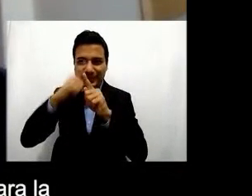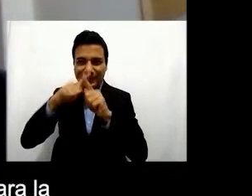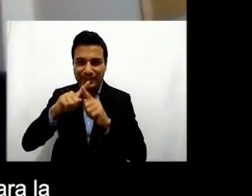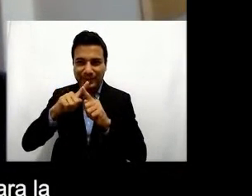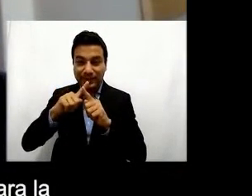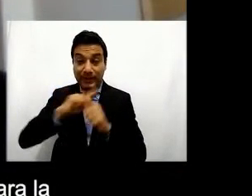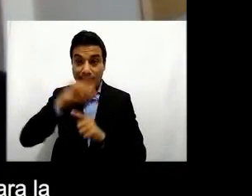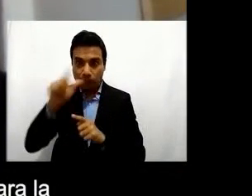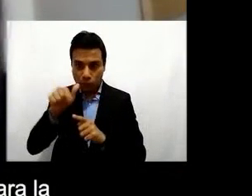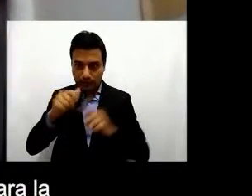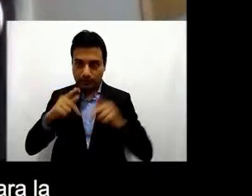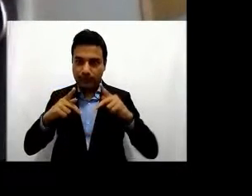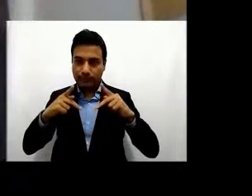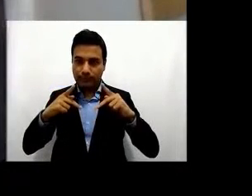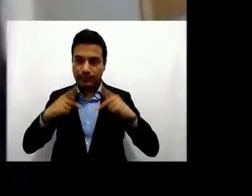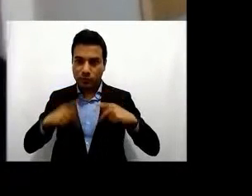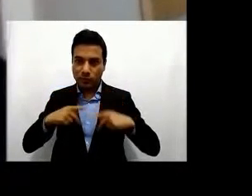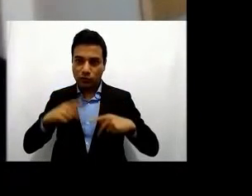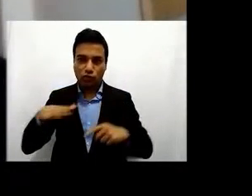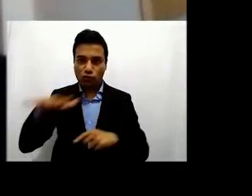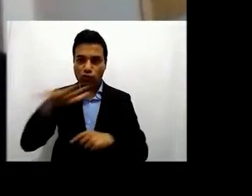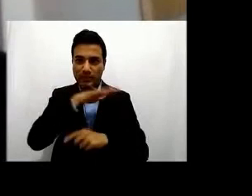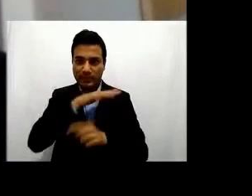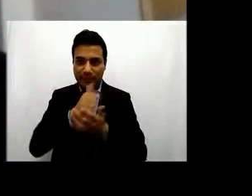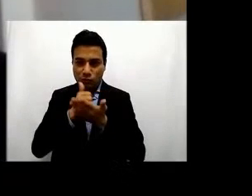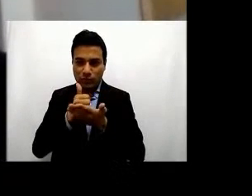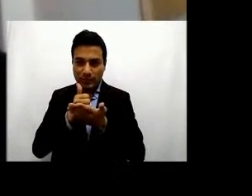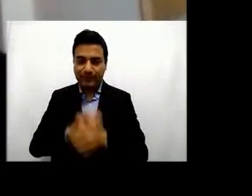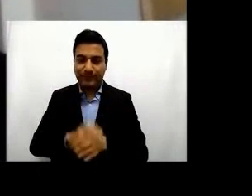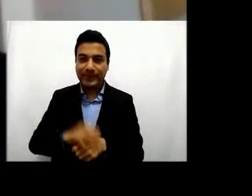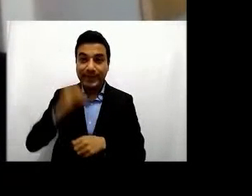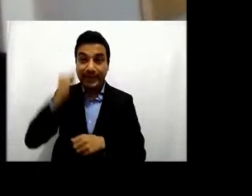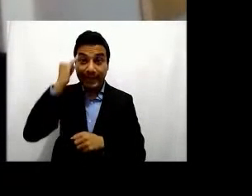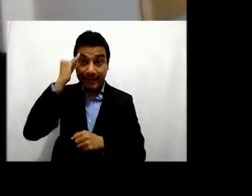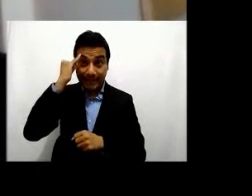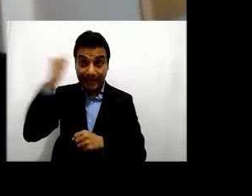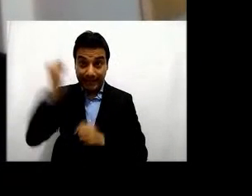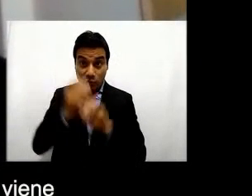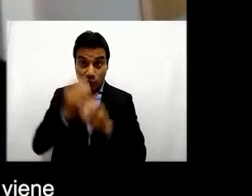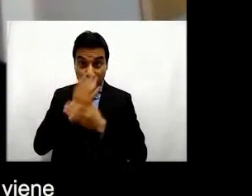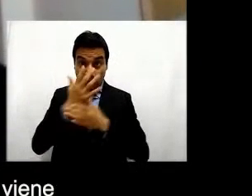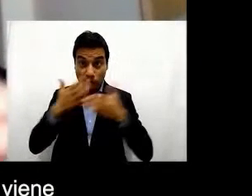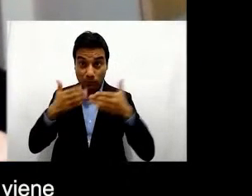para la sociedad. Normalmente el concepto de innovación pública está,